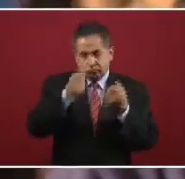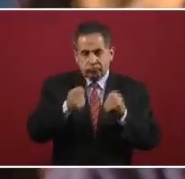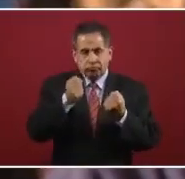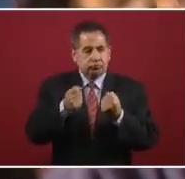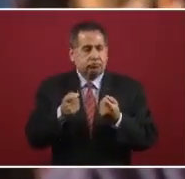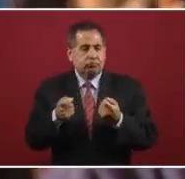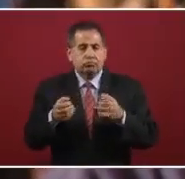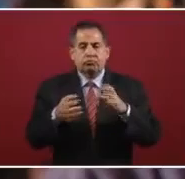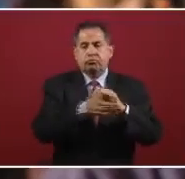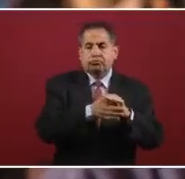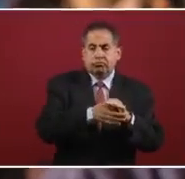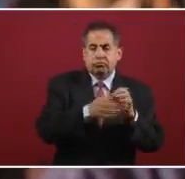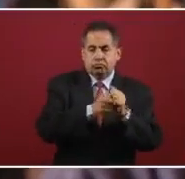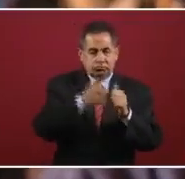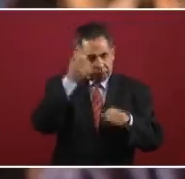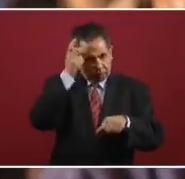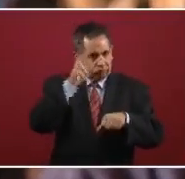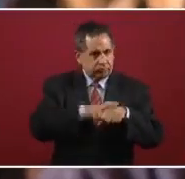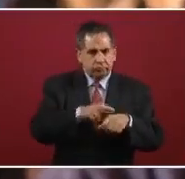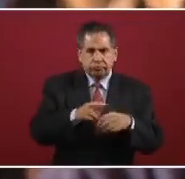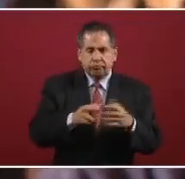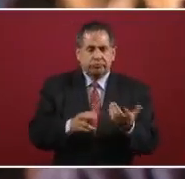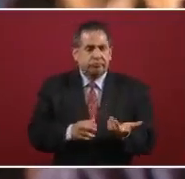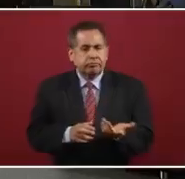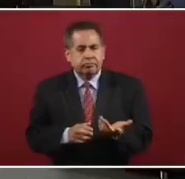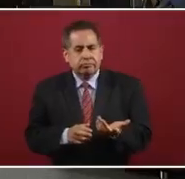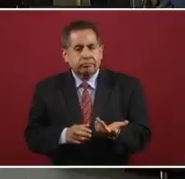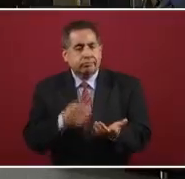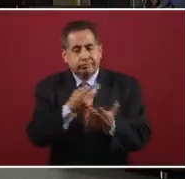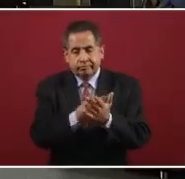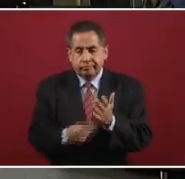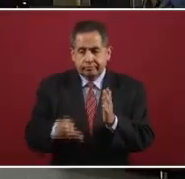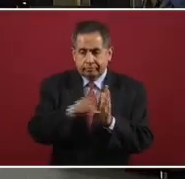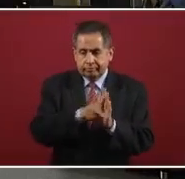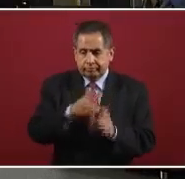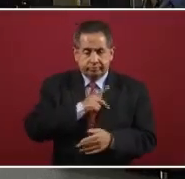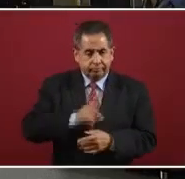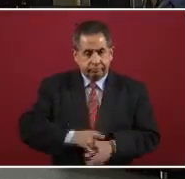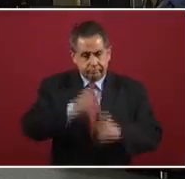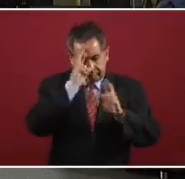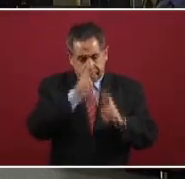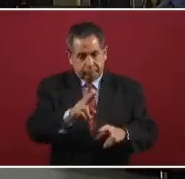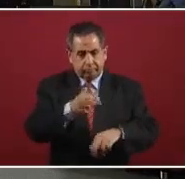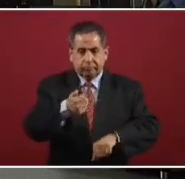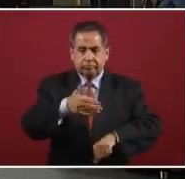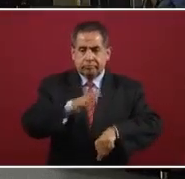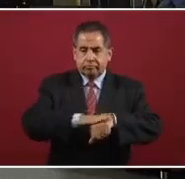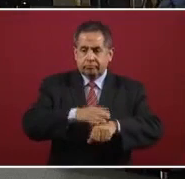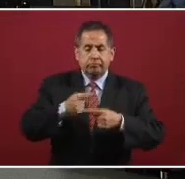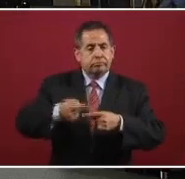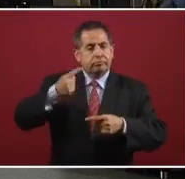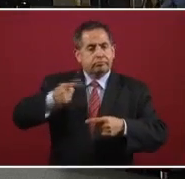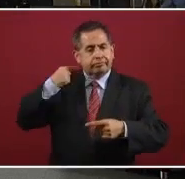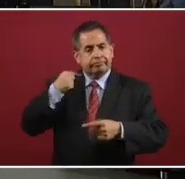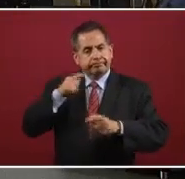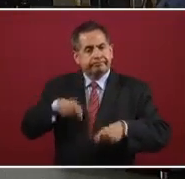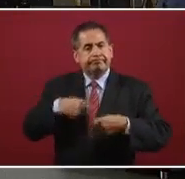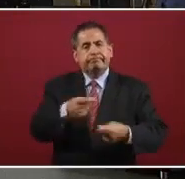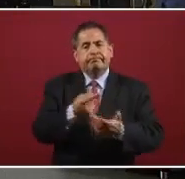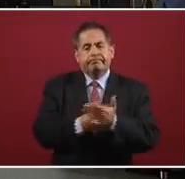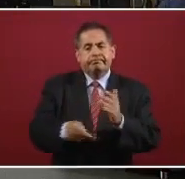asignado a un director de área. Dicen que estas plazas se respetaron, que son plazas de la administración anterior y